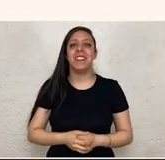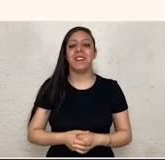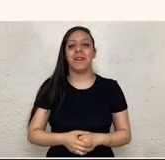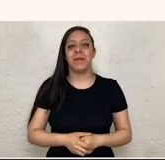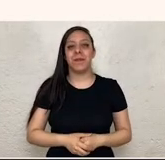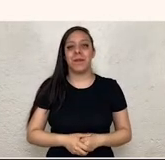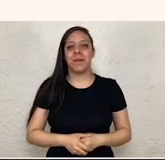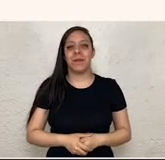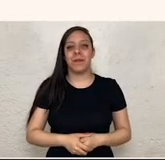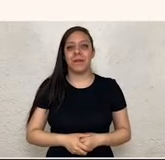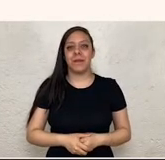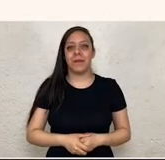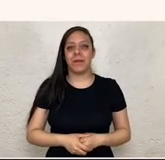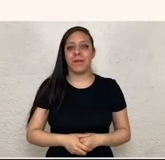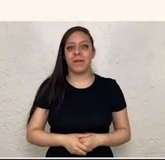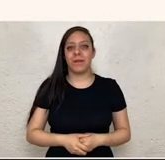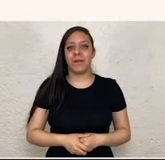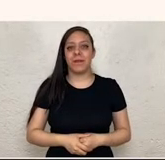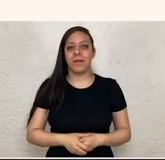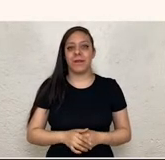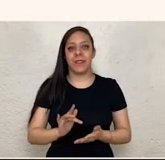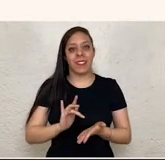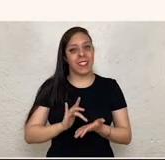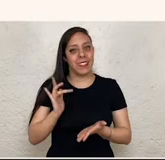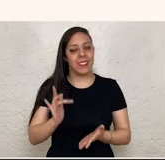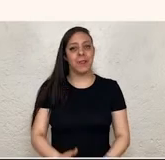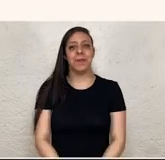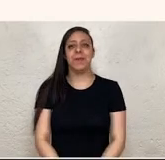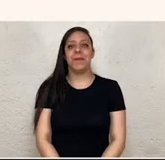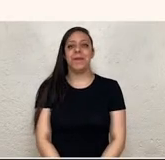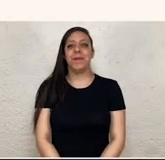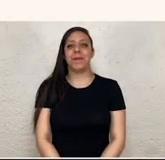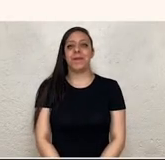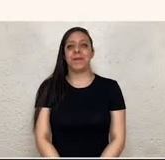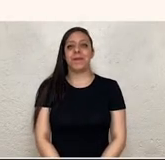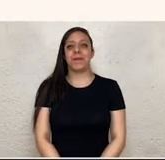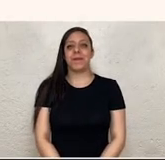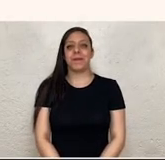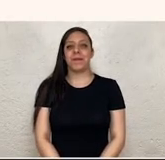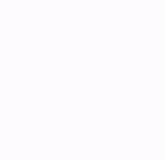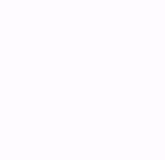ti, Vero. Gracias, Camil. Gracias. Gracias.